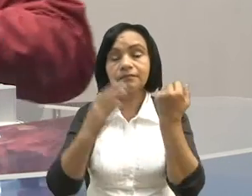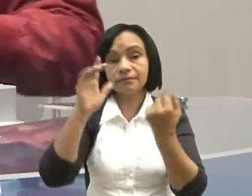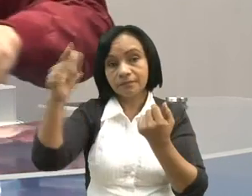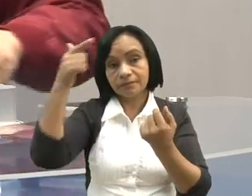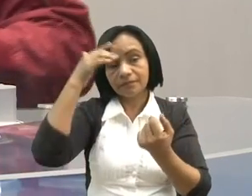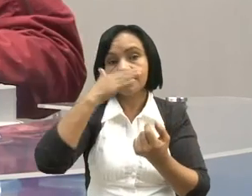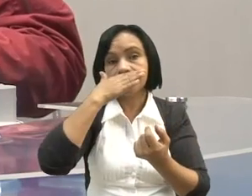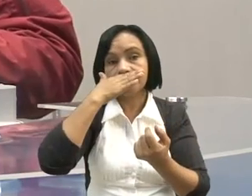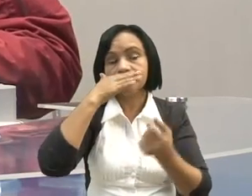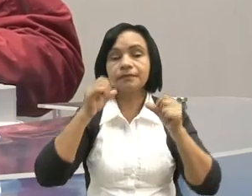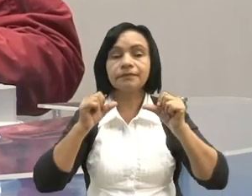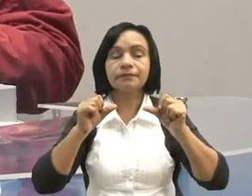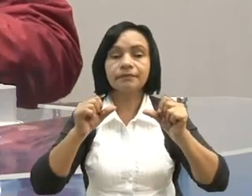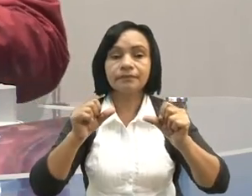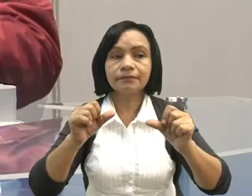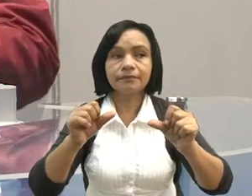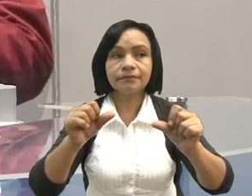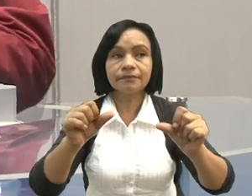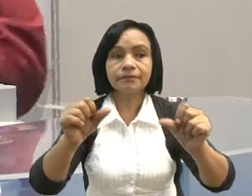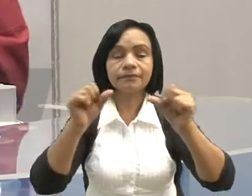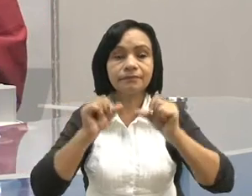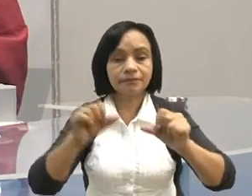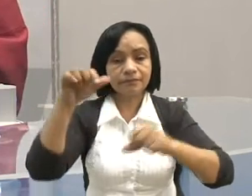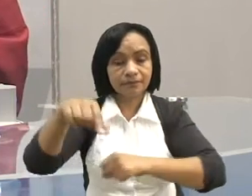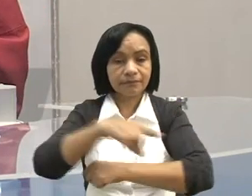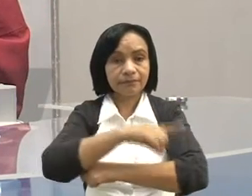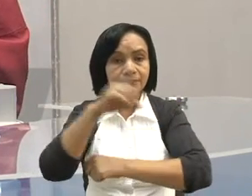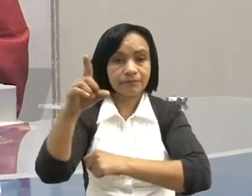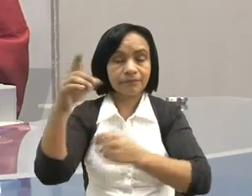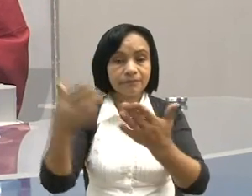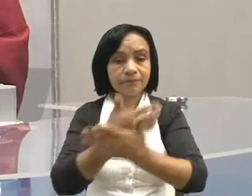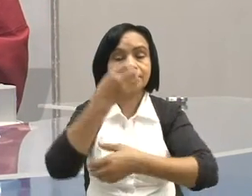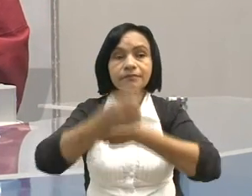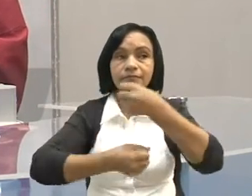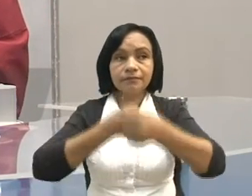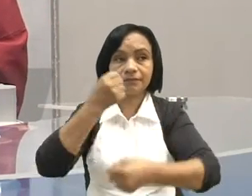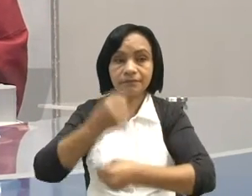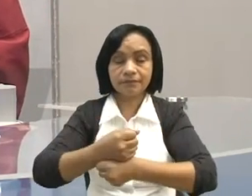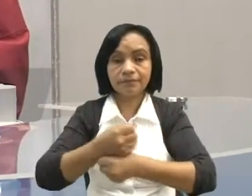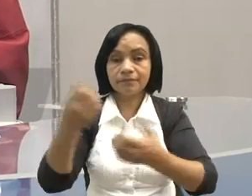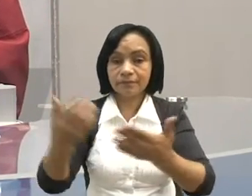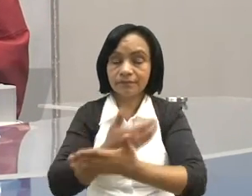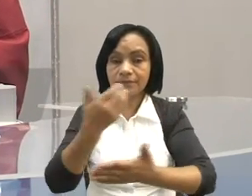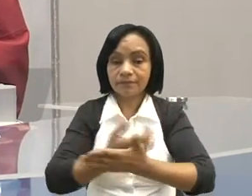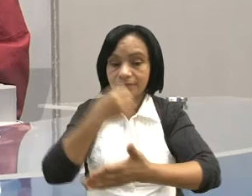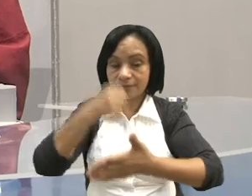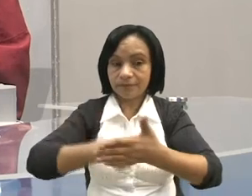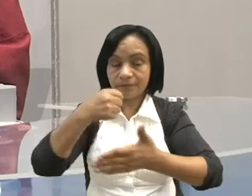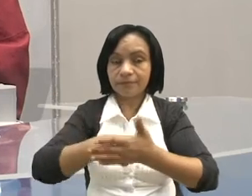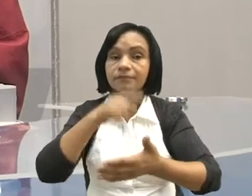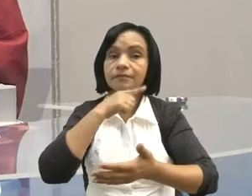sandinista, lo seguimos hoy. ¿Ven? Seguimos hoy en nuevos periodos, con nuevos retos, con